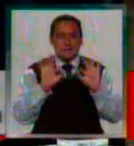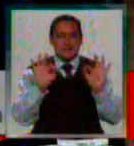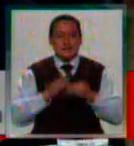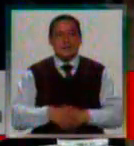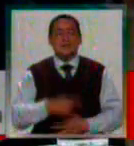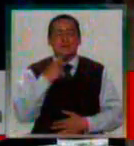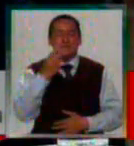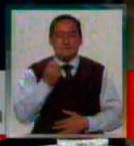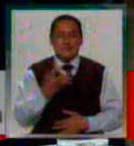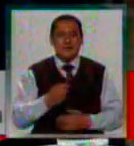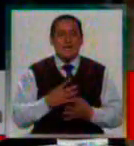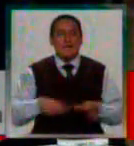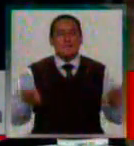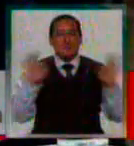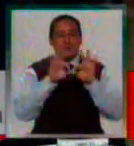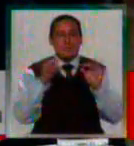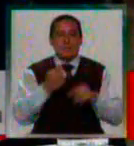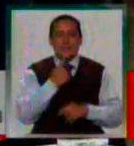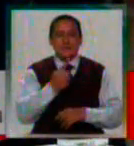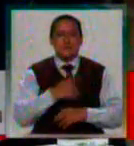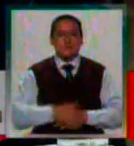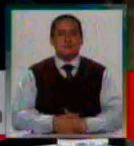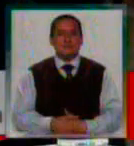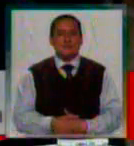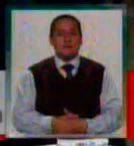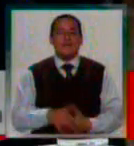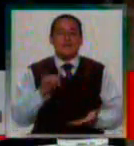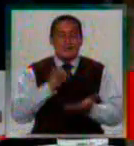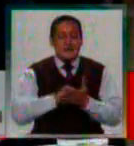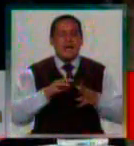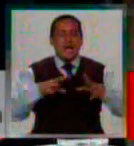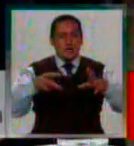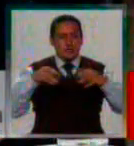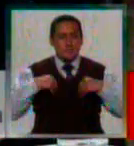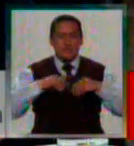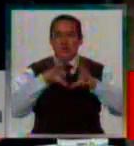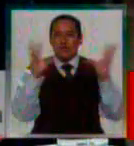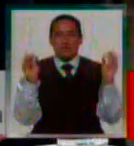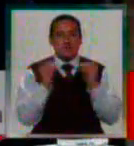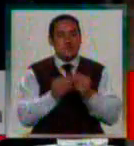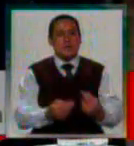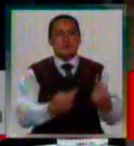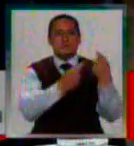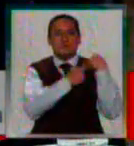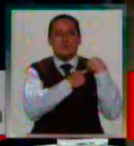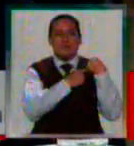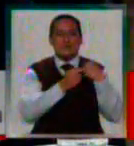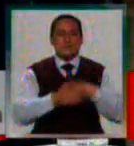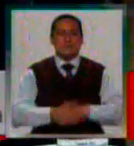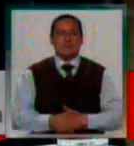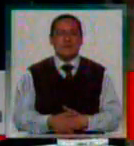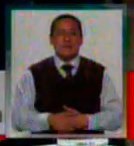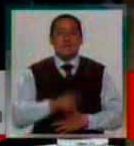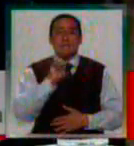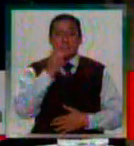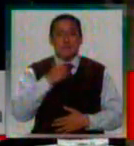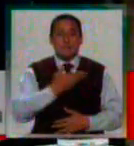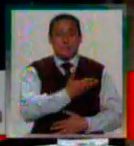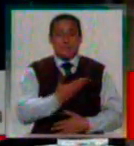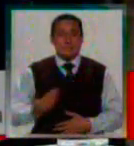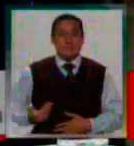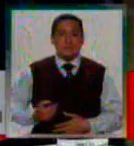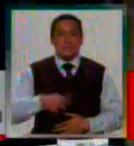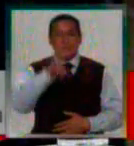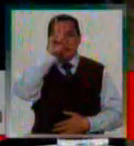no lo importante es que eh lo subimos con toda la responsabilidad eh ser presidente del Perú es